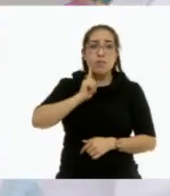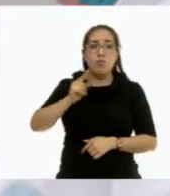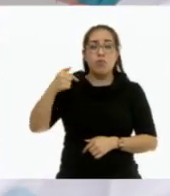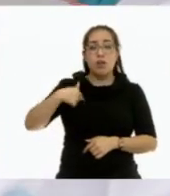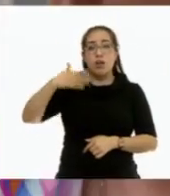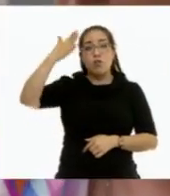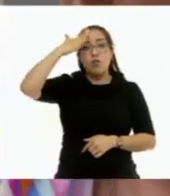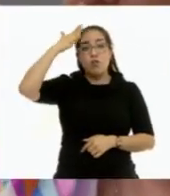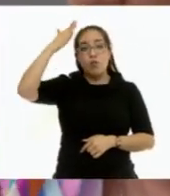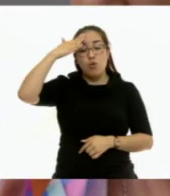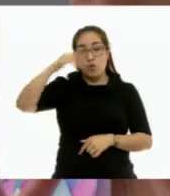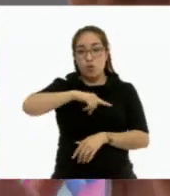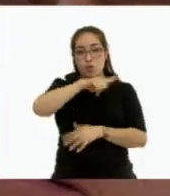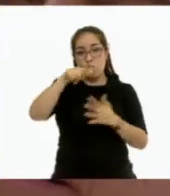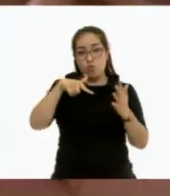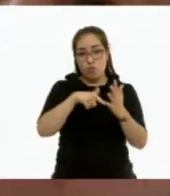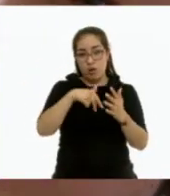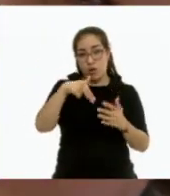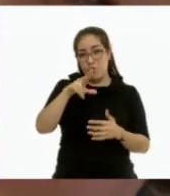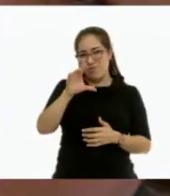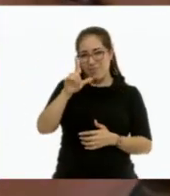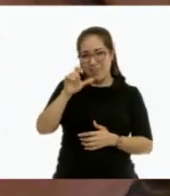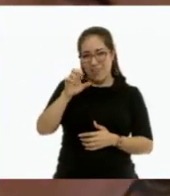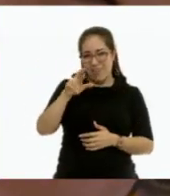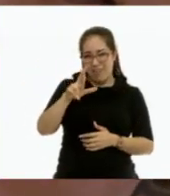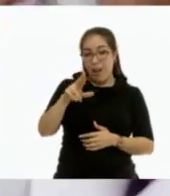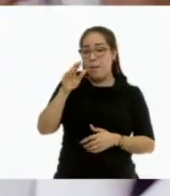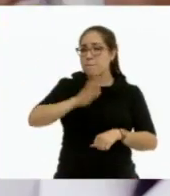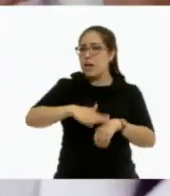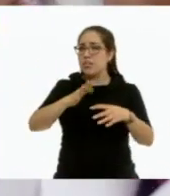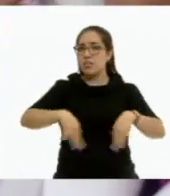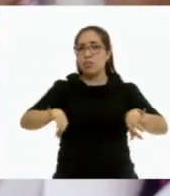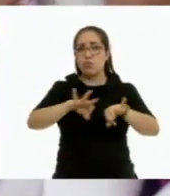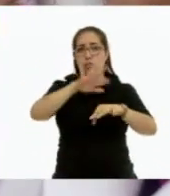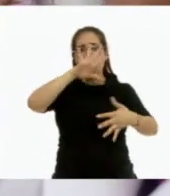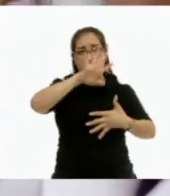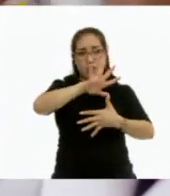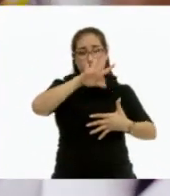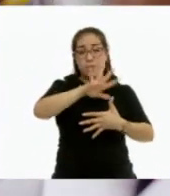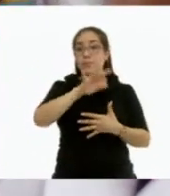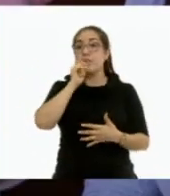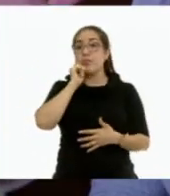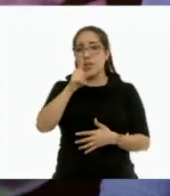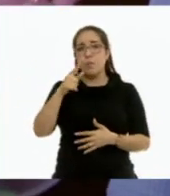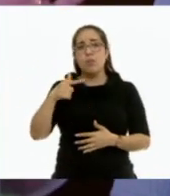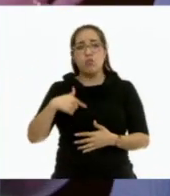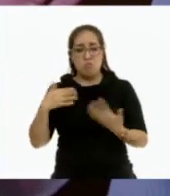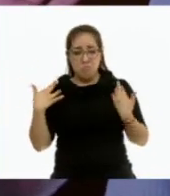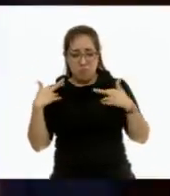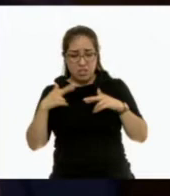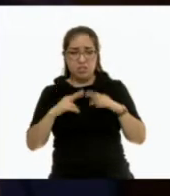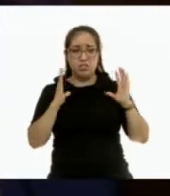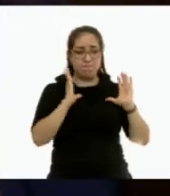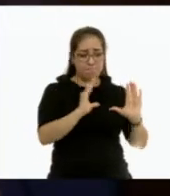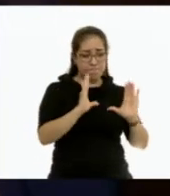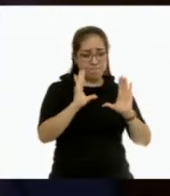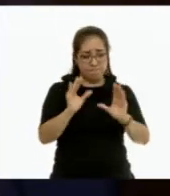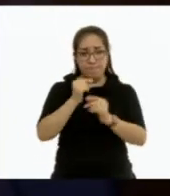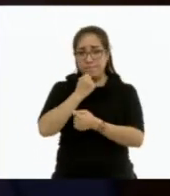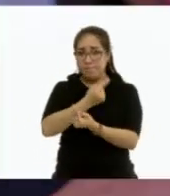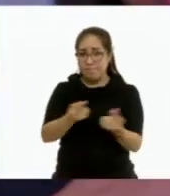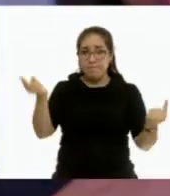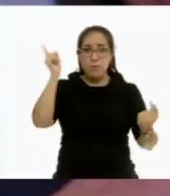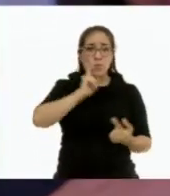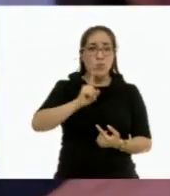institutos nucleares más importantes de Latinoamérica. Además de convertirme en mentora de muchas niñas que, como yo,